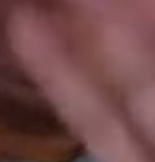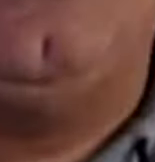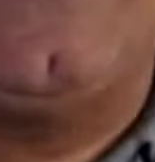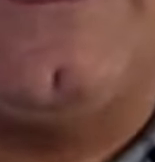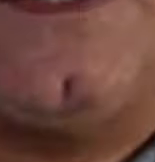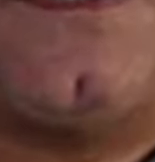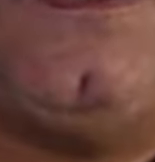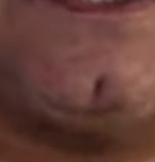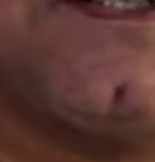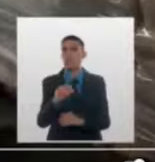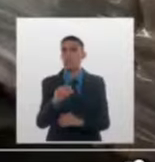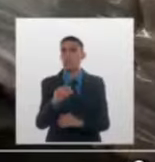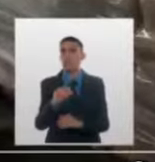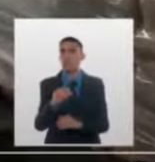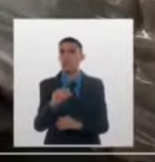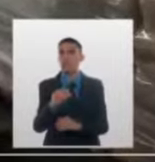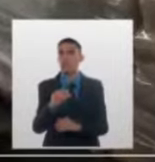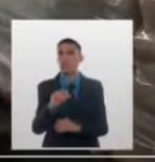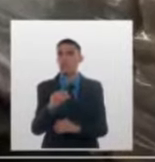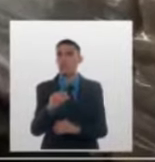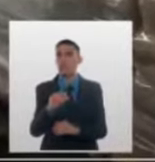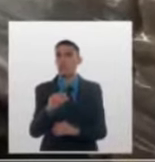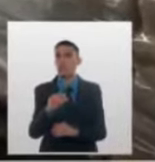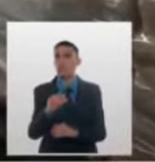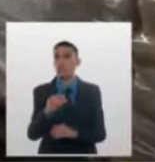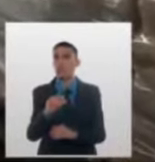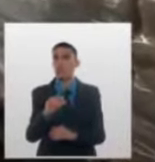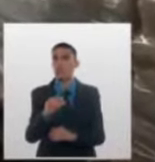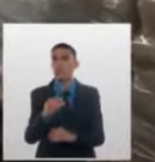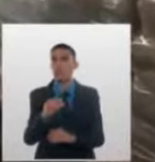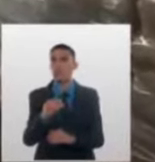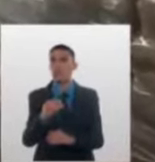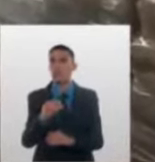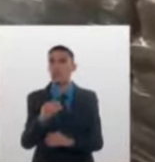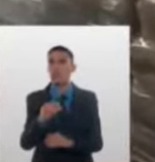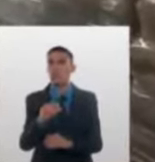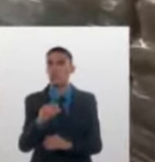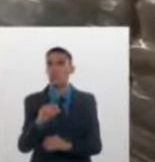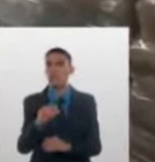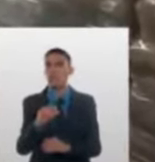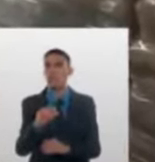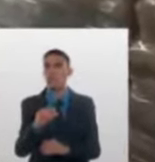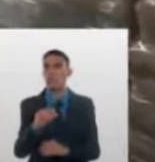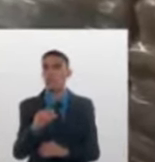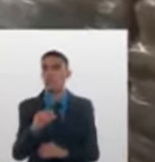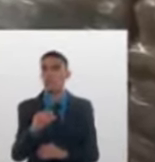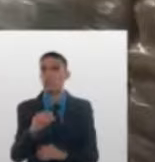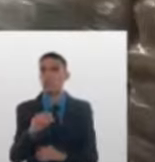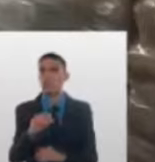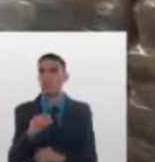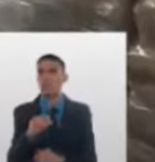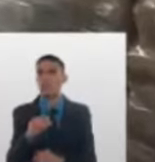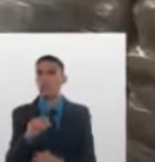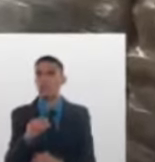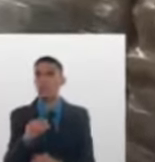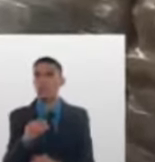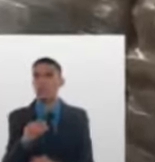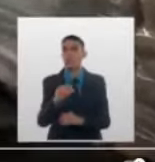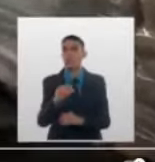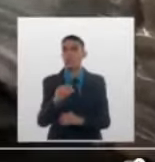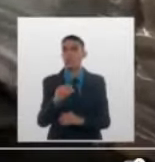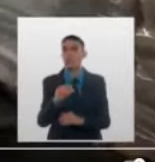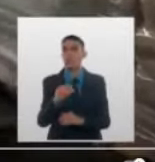es tu hijo que va a estar sin leche. Y tal vez hoy Brasil dona un poco de leche y tal vez mañana alguien ve la directa y te manda una bolsa de